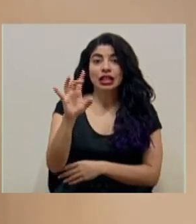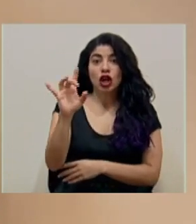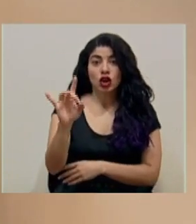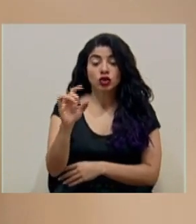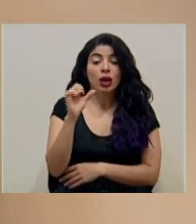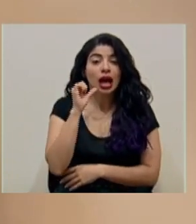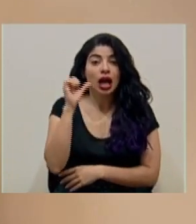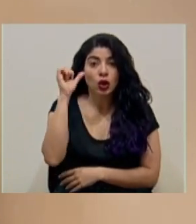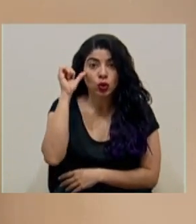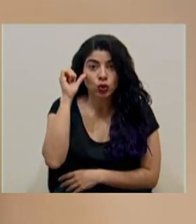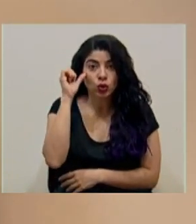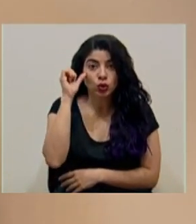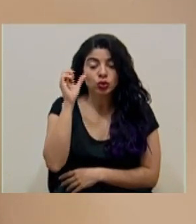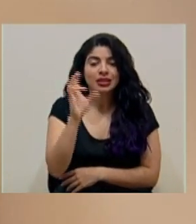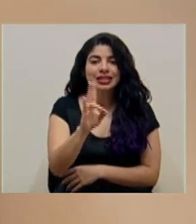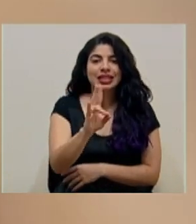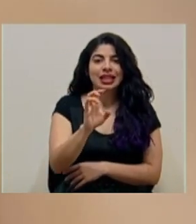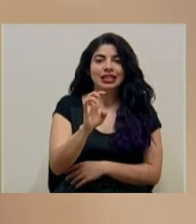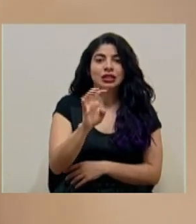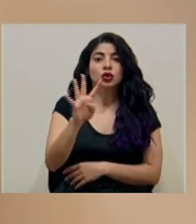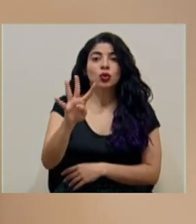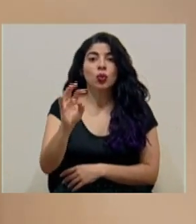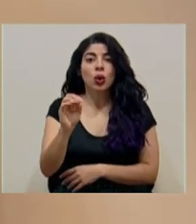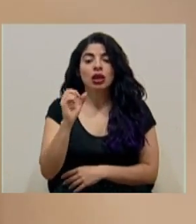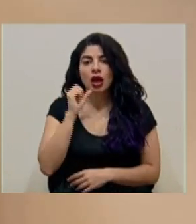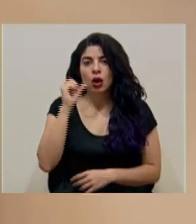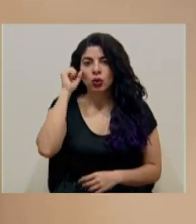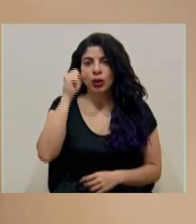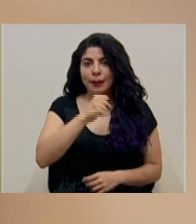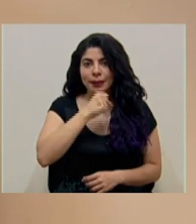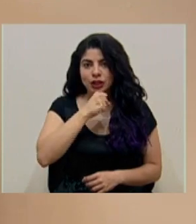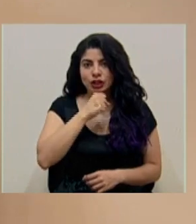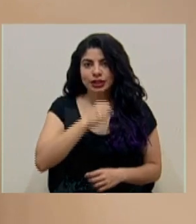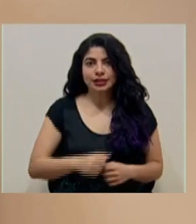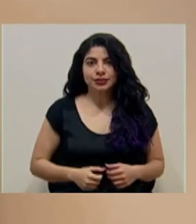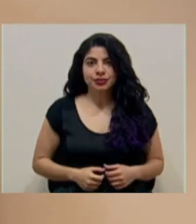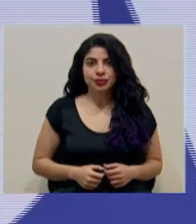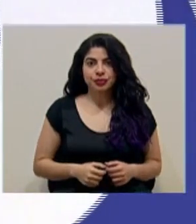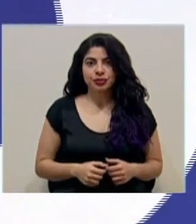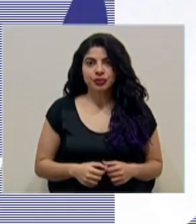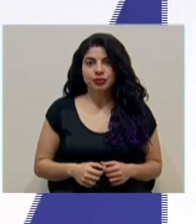368 adultos y 740 adultos mayores.